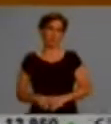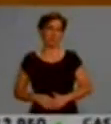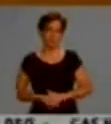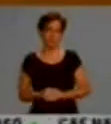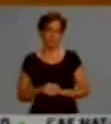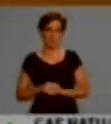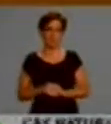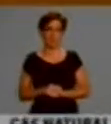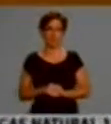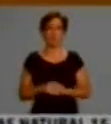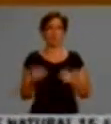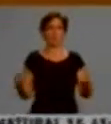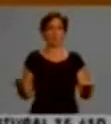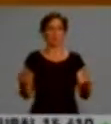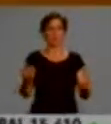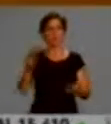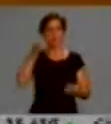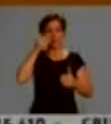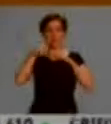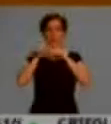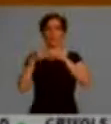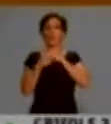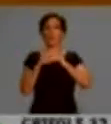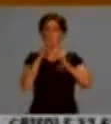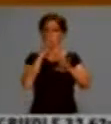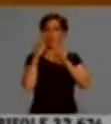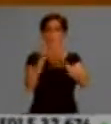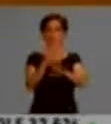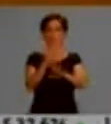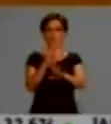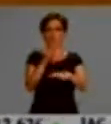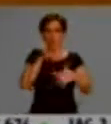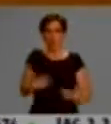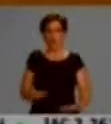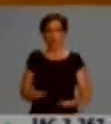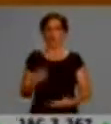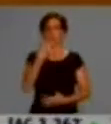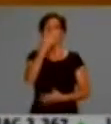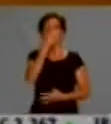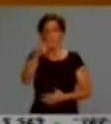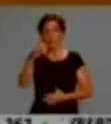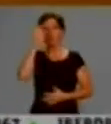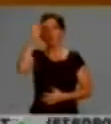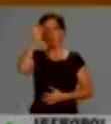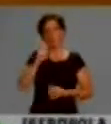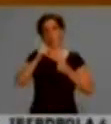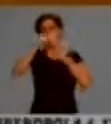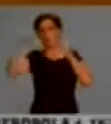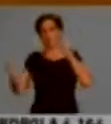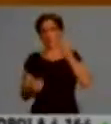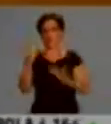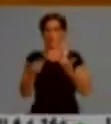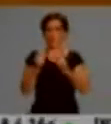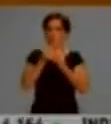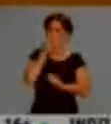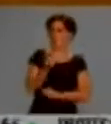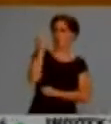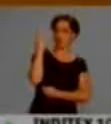básicos. Y lo que nos cuesta colocar el bono a 10 años es un 40% menos que